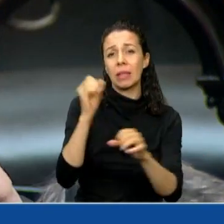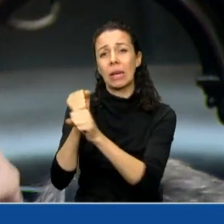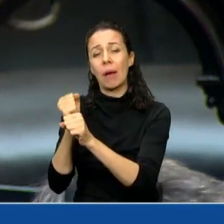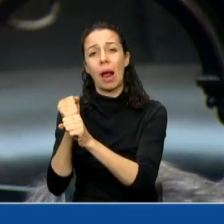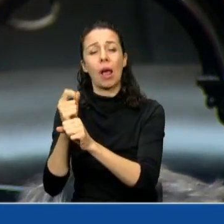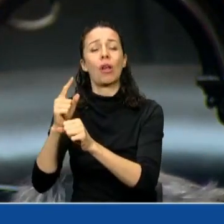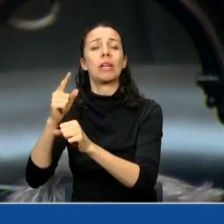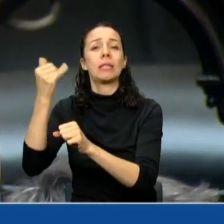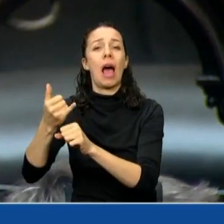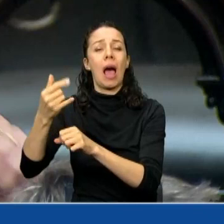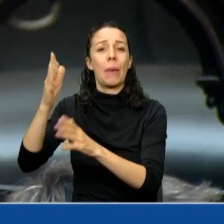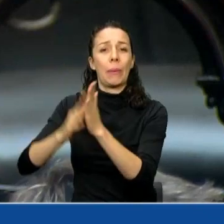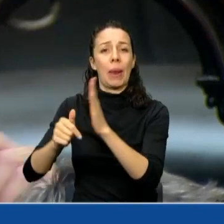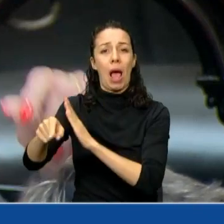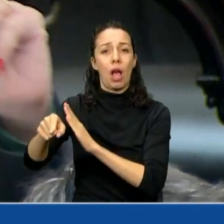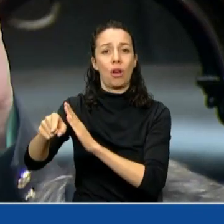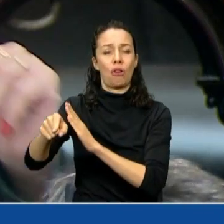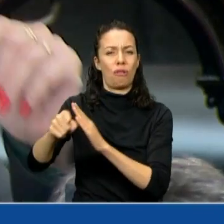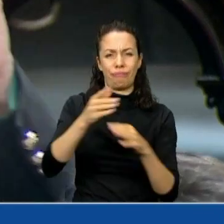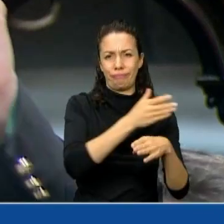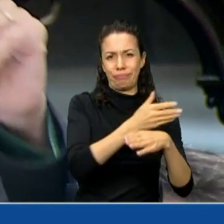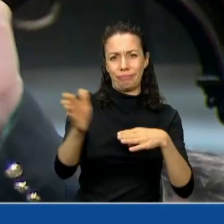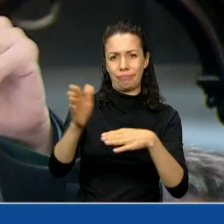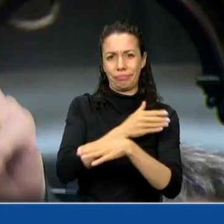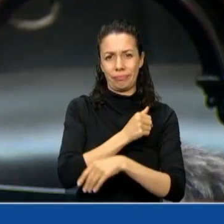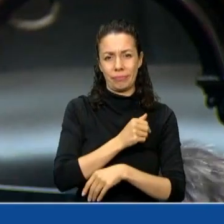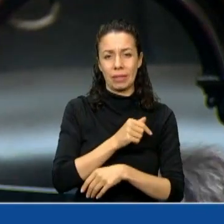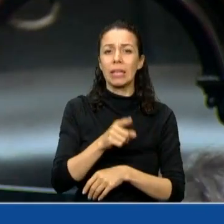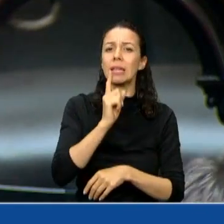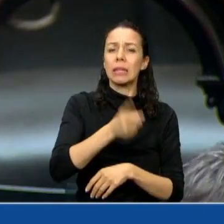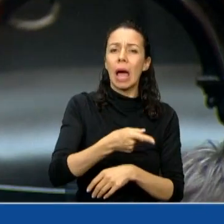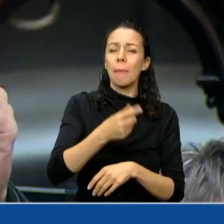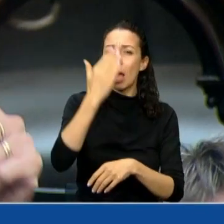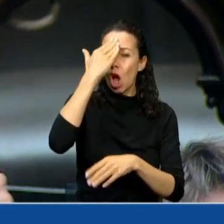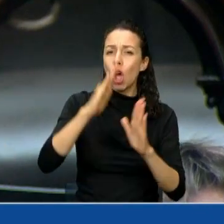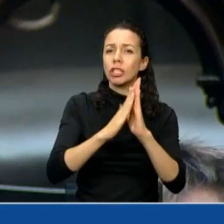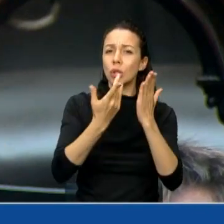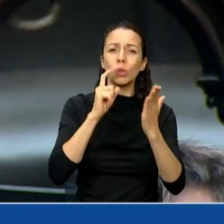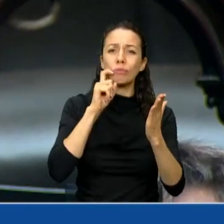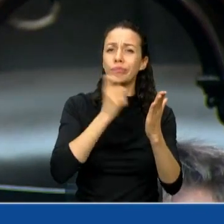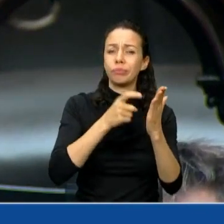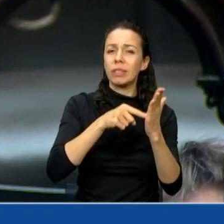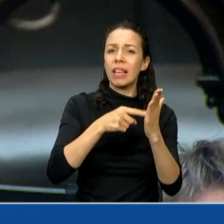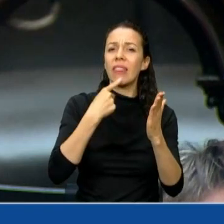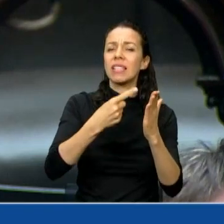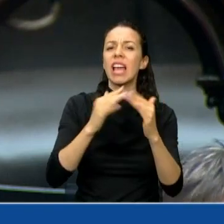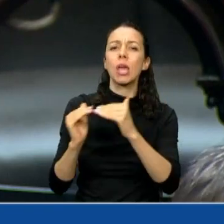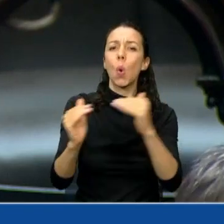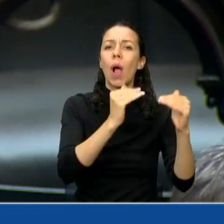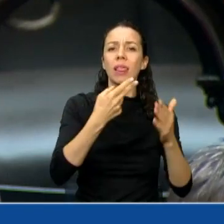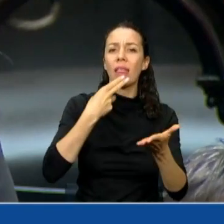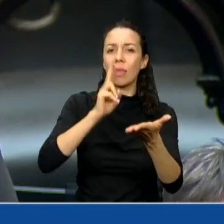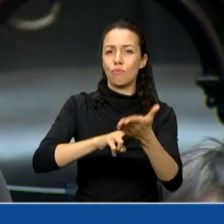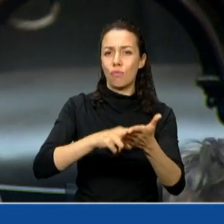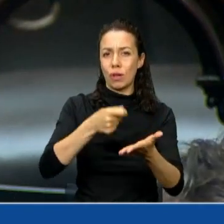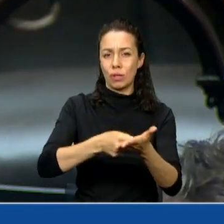de dependencia. Está mal porque viola el principio constitucional de la igualdad contributiva.